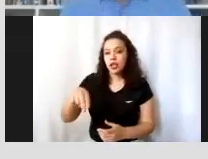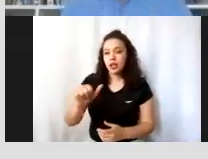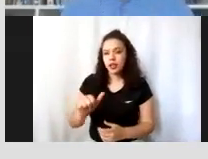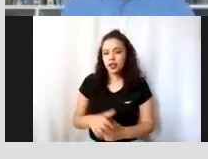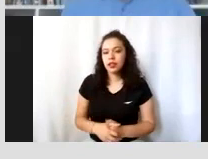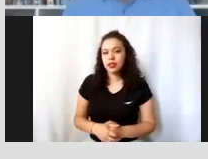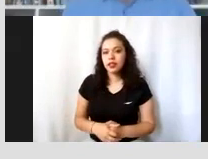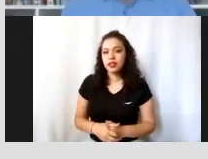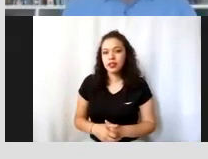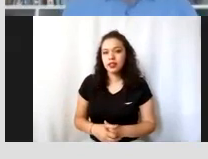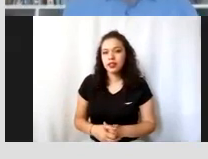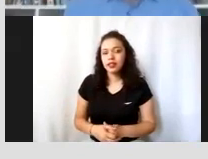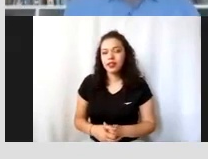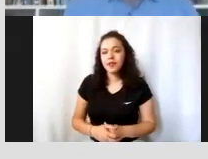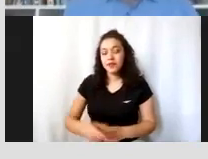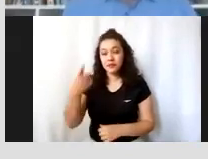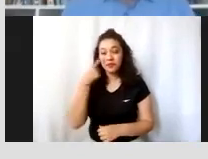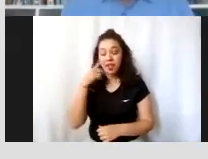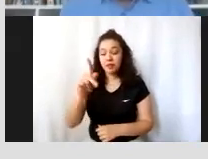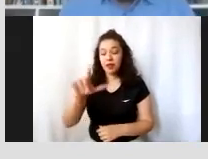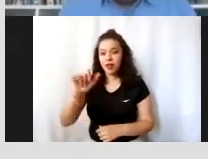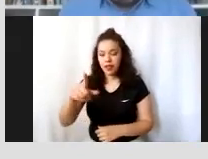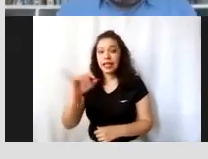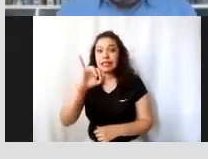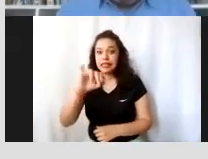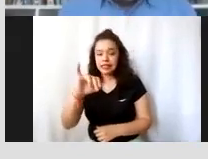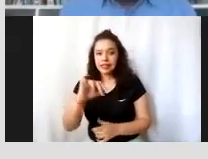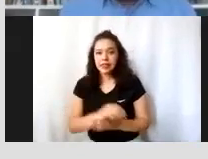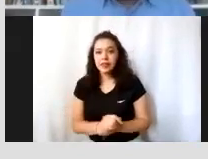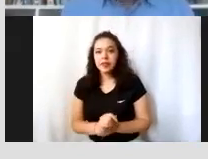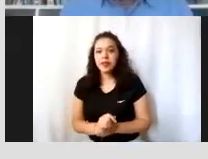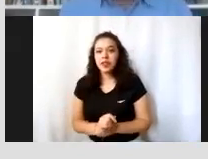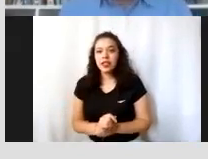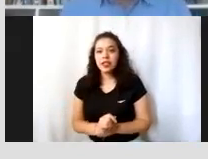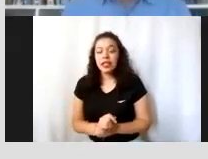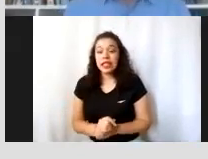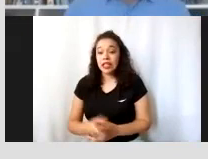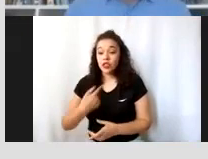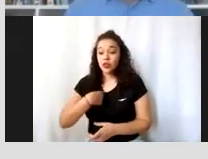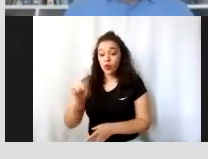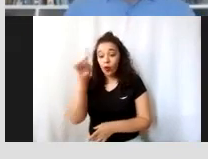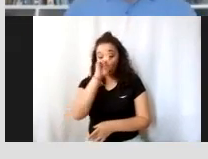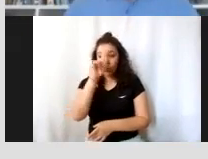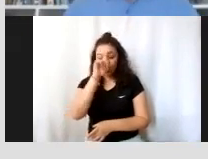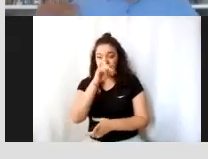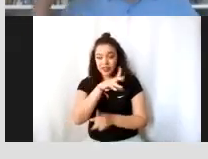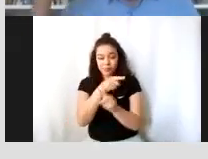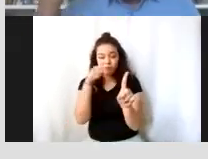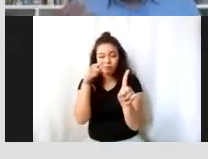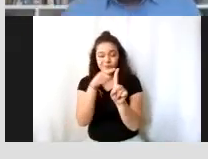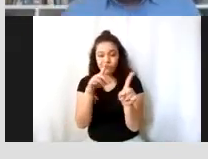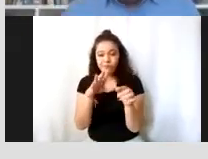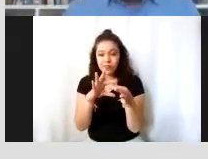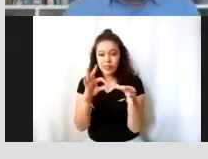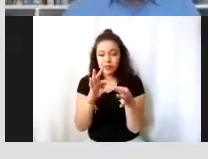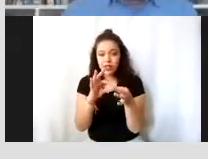Paulina. Fíjate, Paulina, que sí te haría la recomendación de precisar, no sé